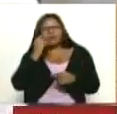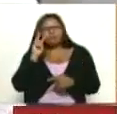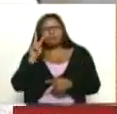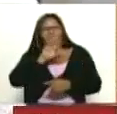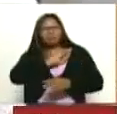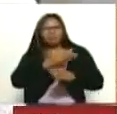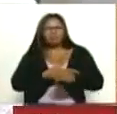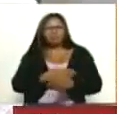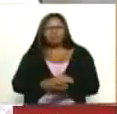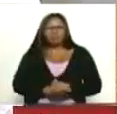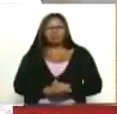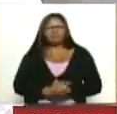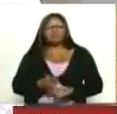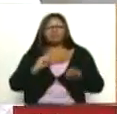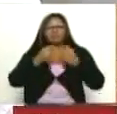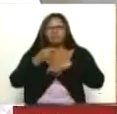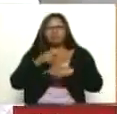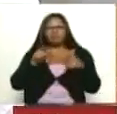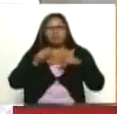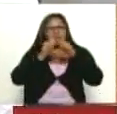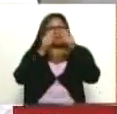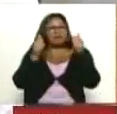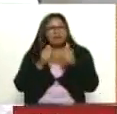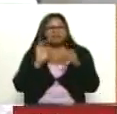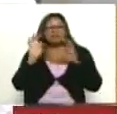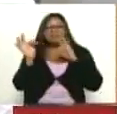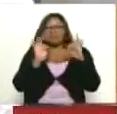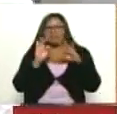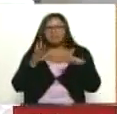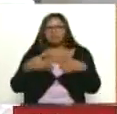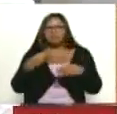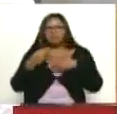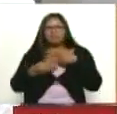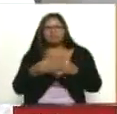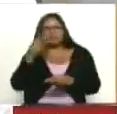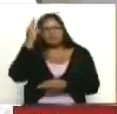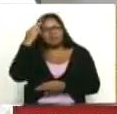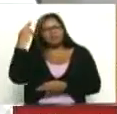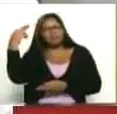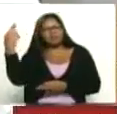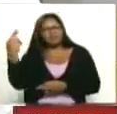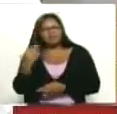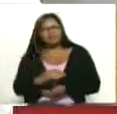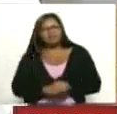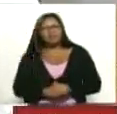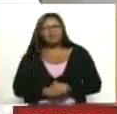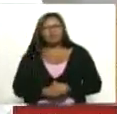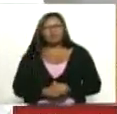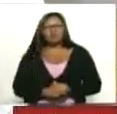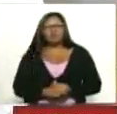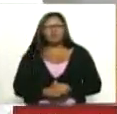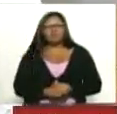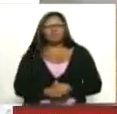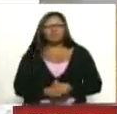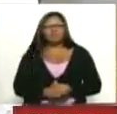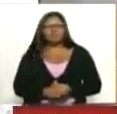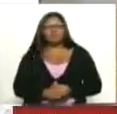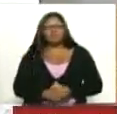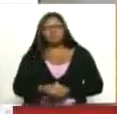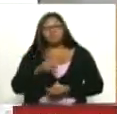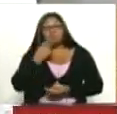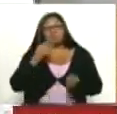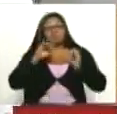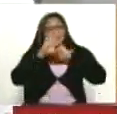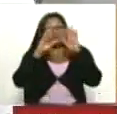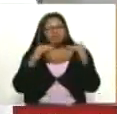poder transformador en las artes es el teatro, para generar reflexión, para generar transformación. Bueno, por supuesto